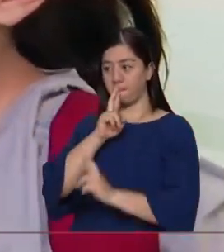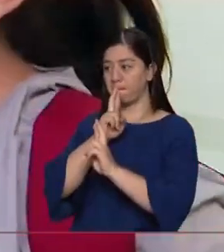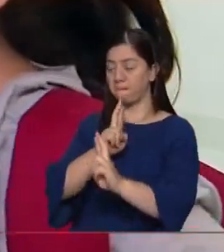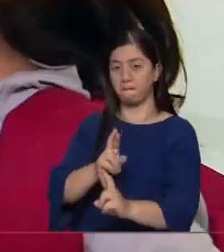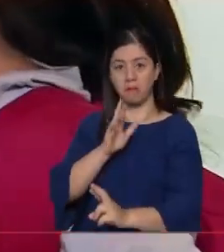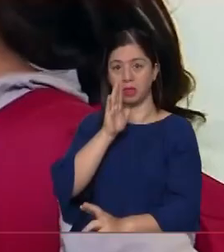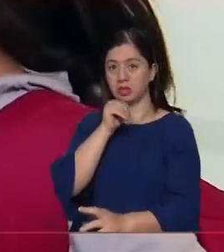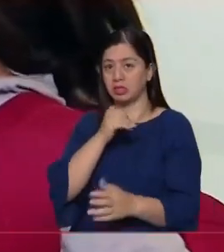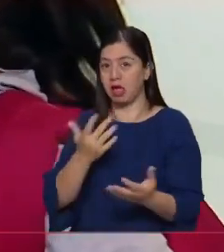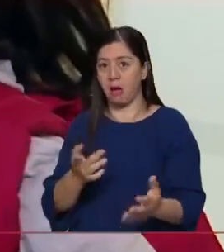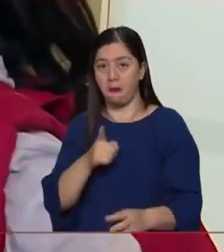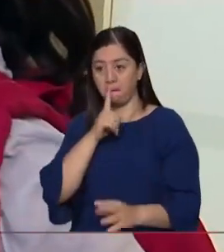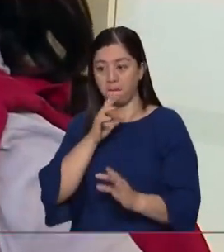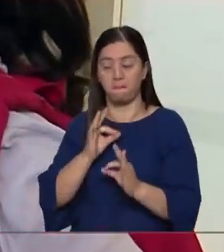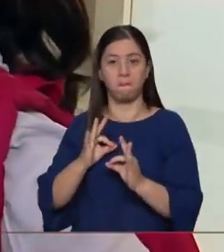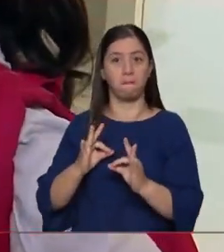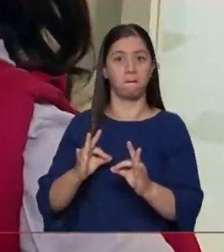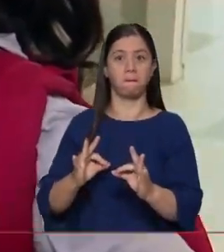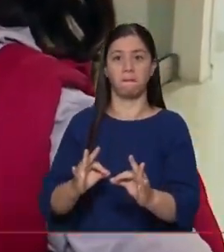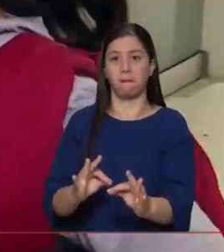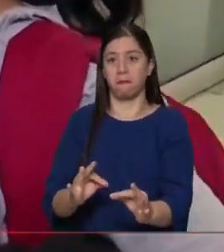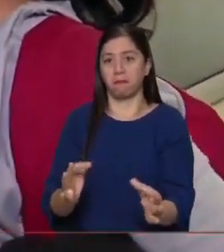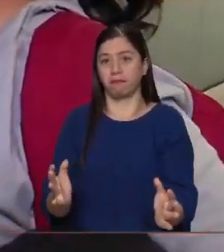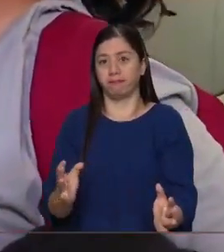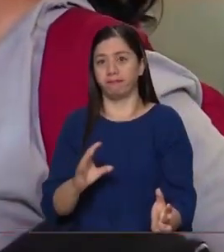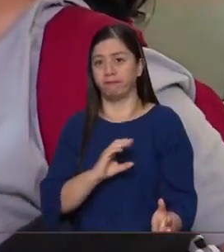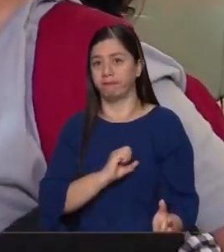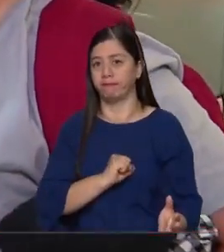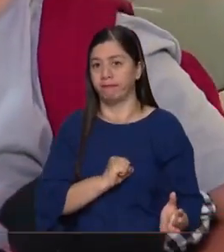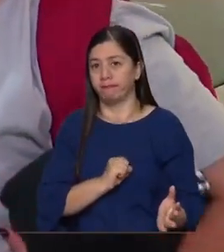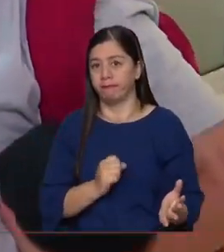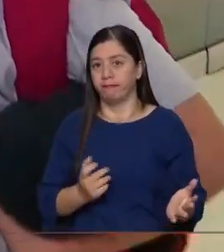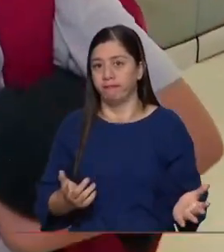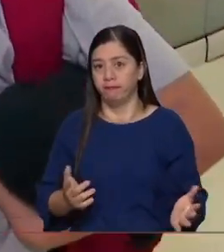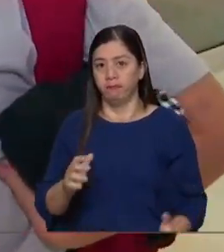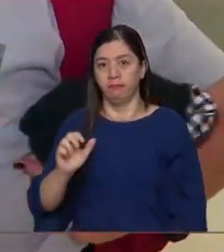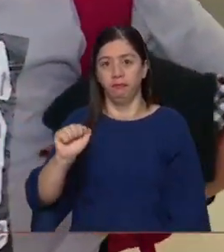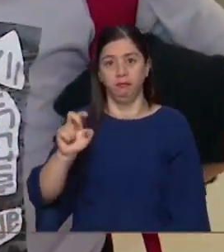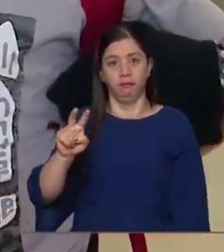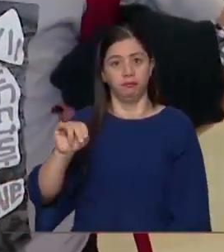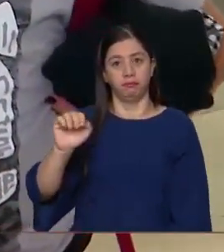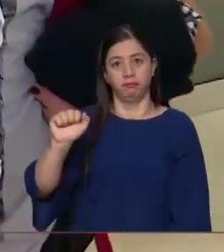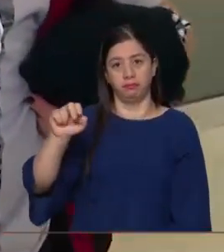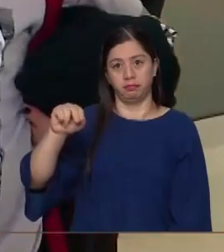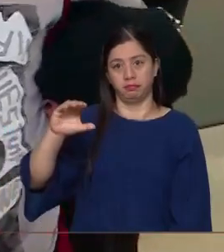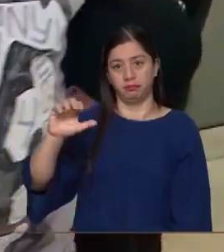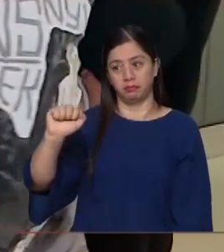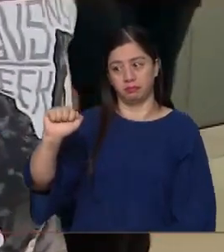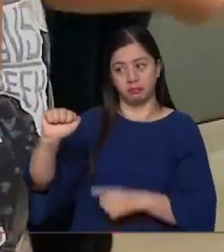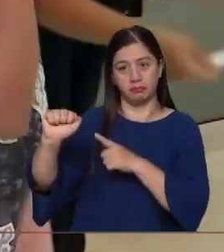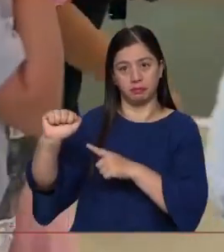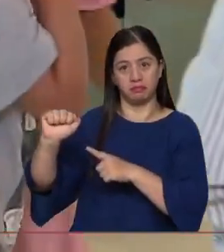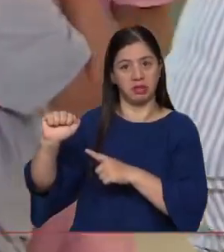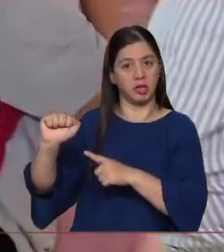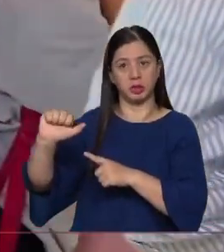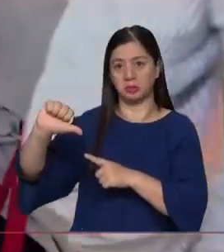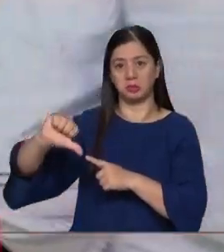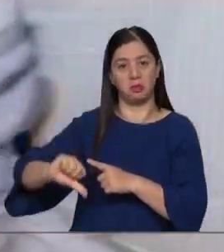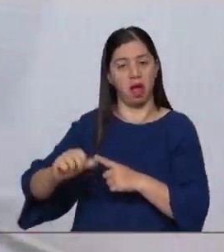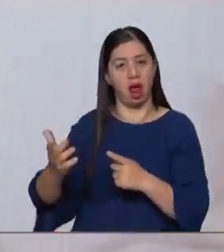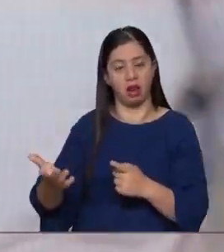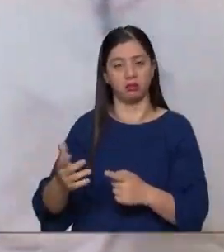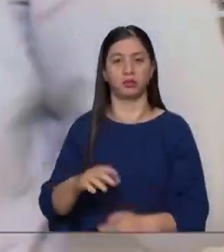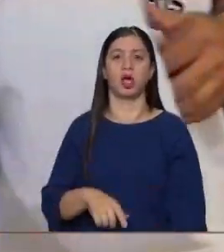respuesta, no nos dijo nada. Pues lastimosamente Avianca, nuestra aerolínea, pero se portaron muy mal. Llegamos